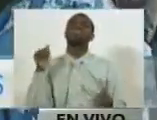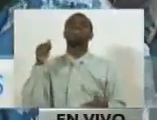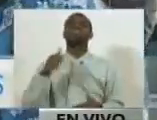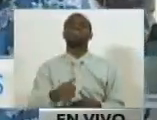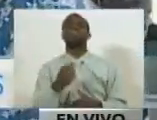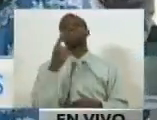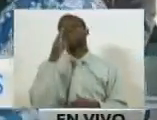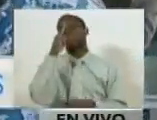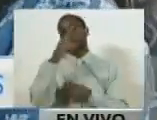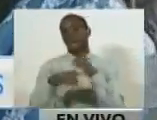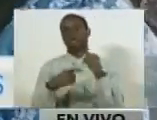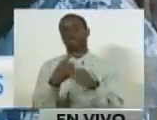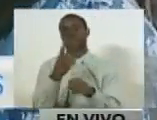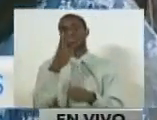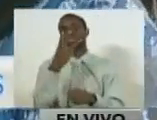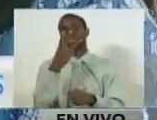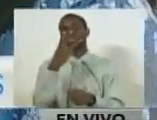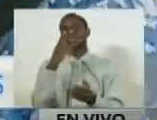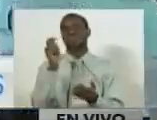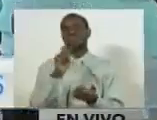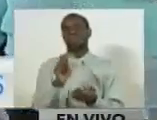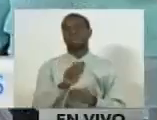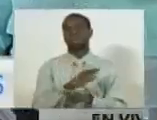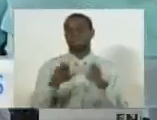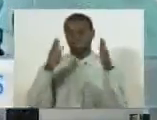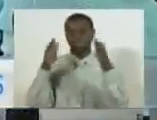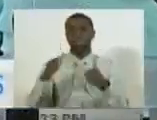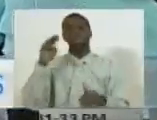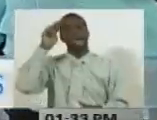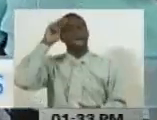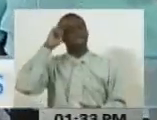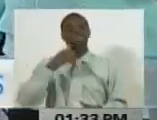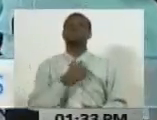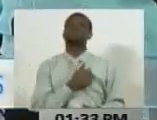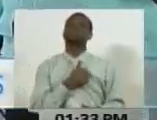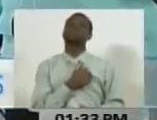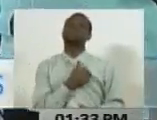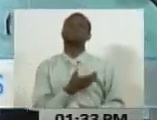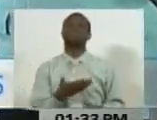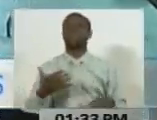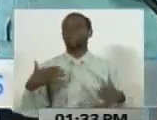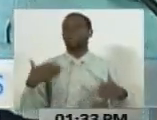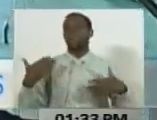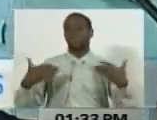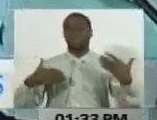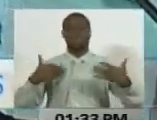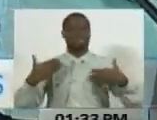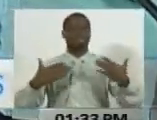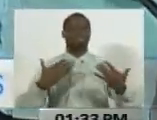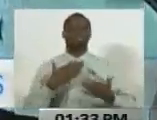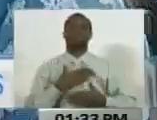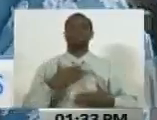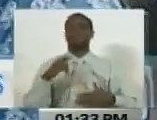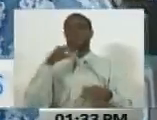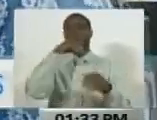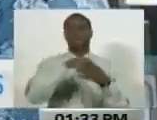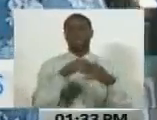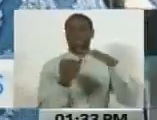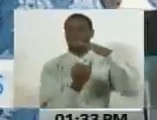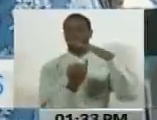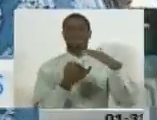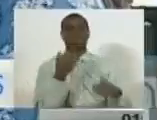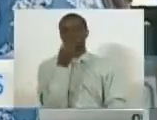y tres meses. Ya dedicada. ¿Cómo te sientes como maestra? Contenta, contenta, y donde estoy en la institución, buenísimo.